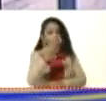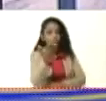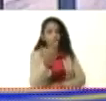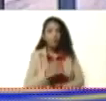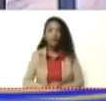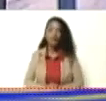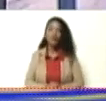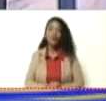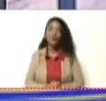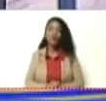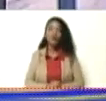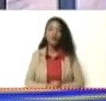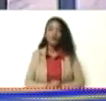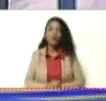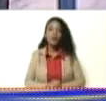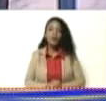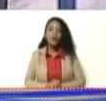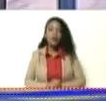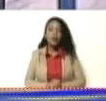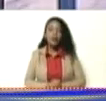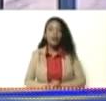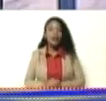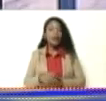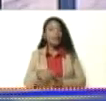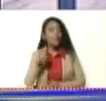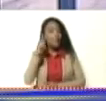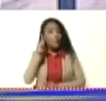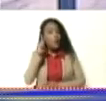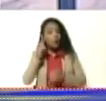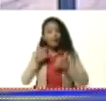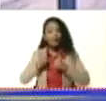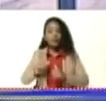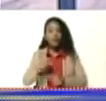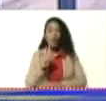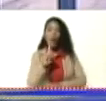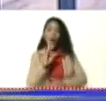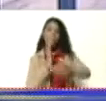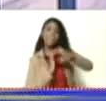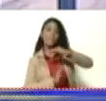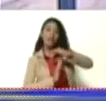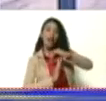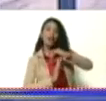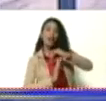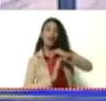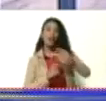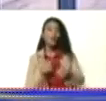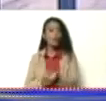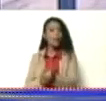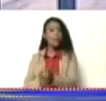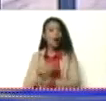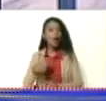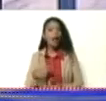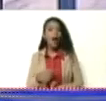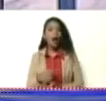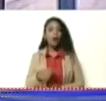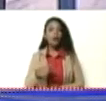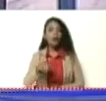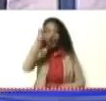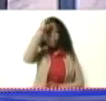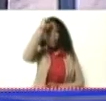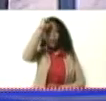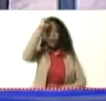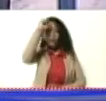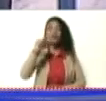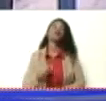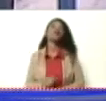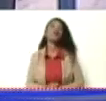Y Kamala Harris, hija de una migrante de nuestra hermana India y